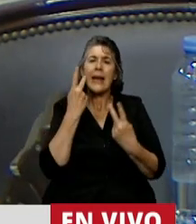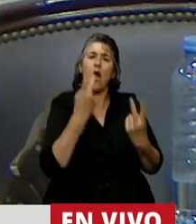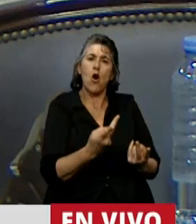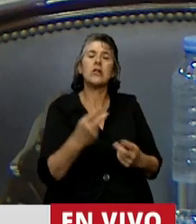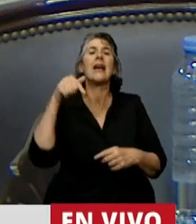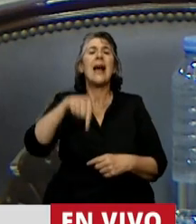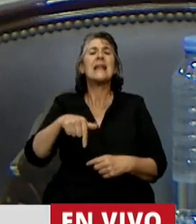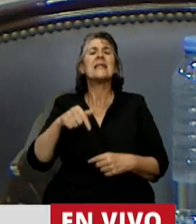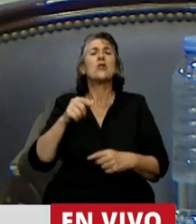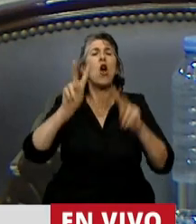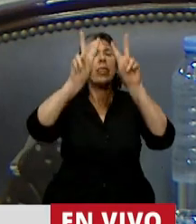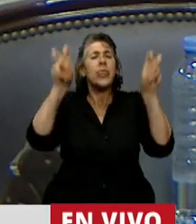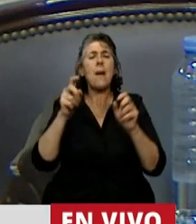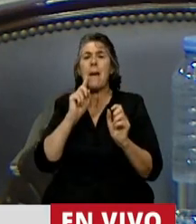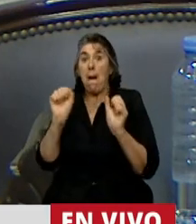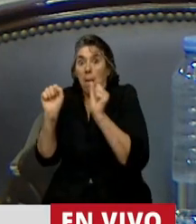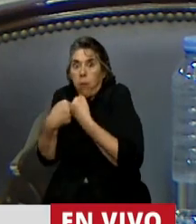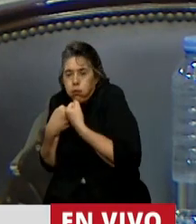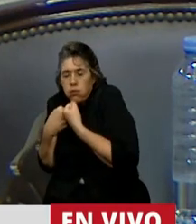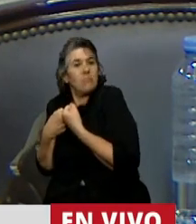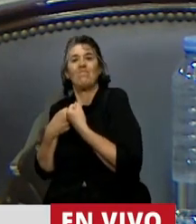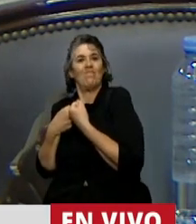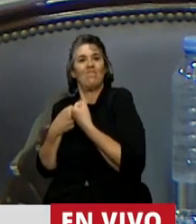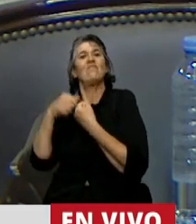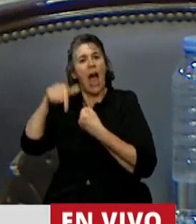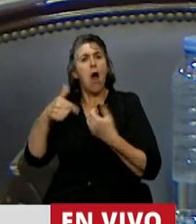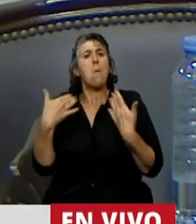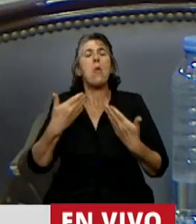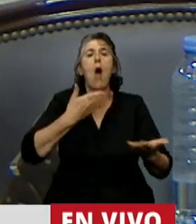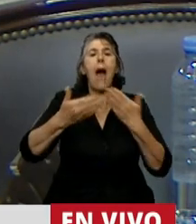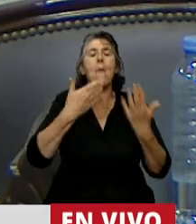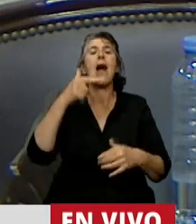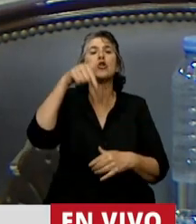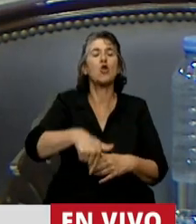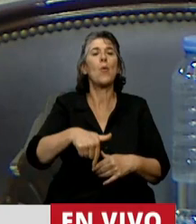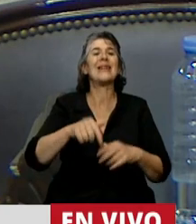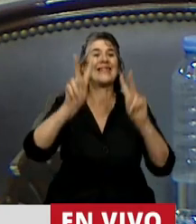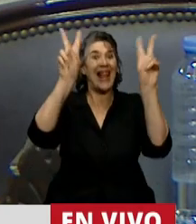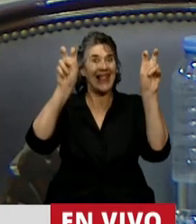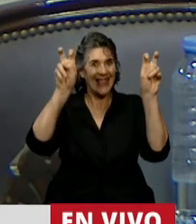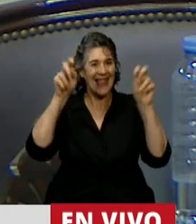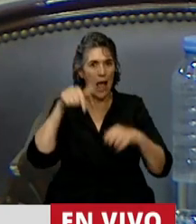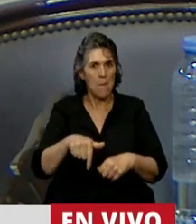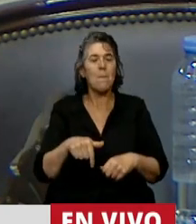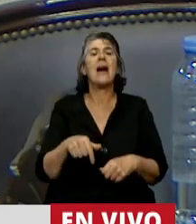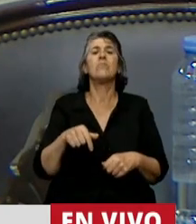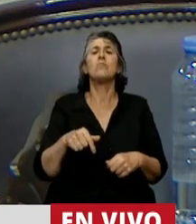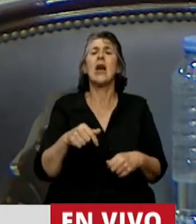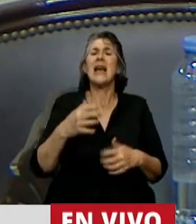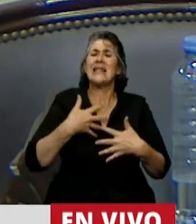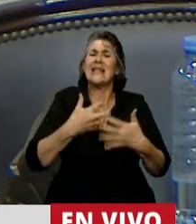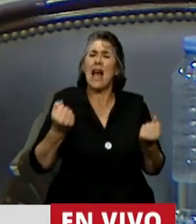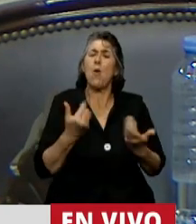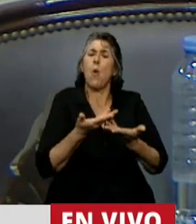temas tabú. Ojalá que sea con el acceso irrestricto, equitativo en todo el territorio nacional a la salud pública, que sea